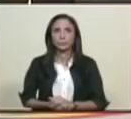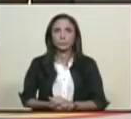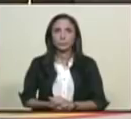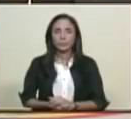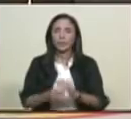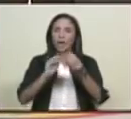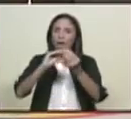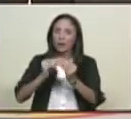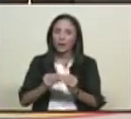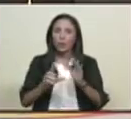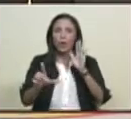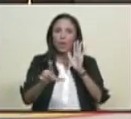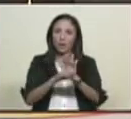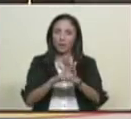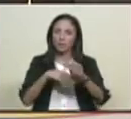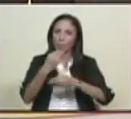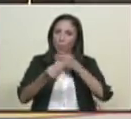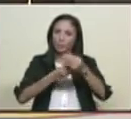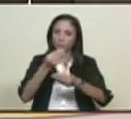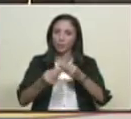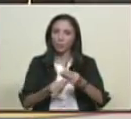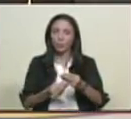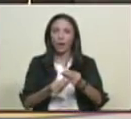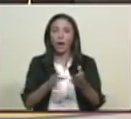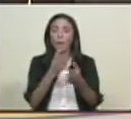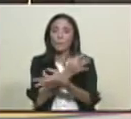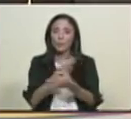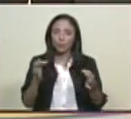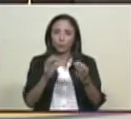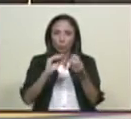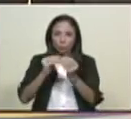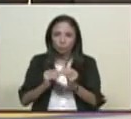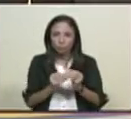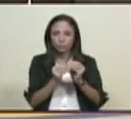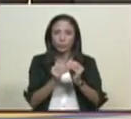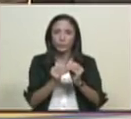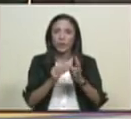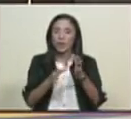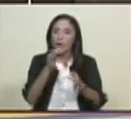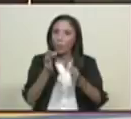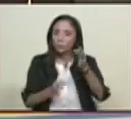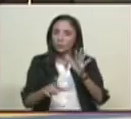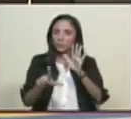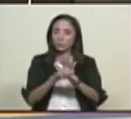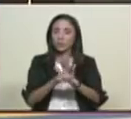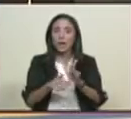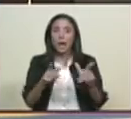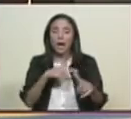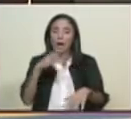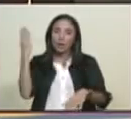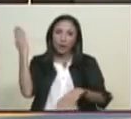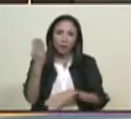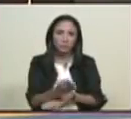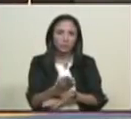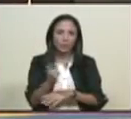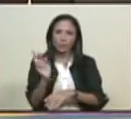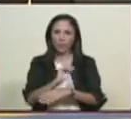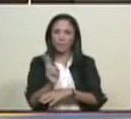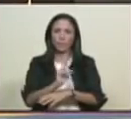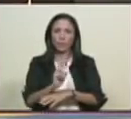legales necesarias que ajusten y perfeccionen el sistema de justicia para castigar severamente los delitos que tienen que